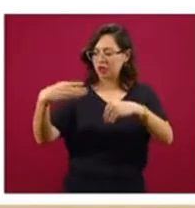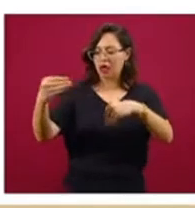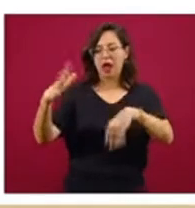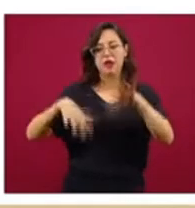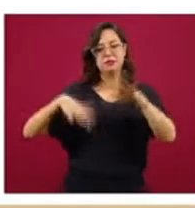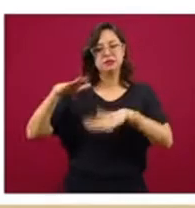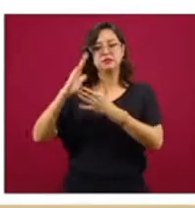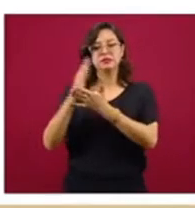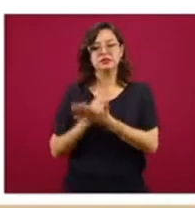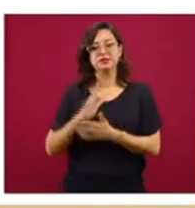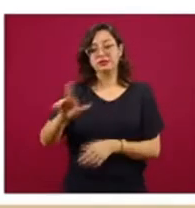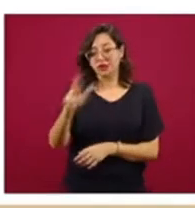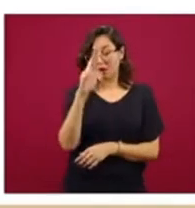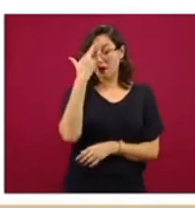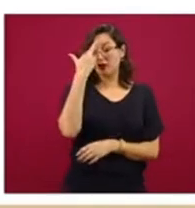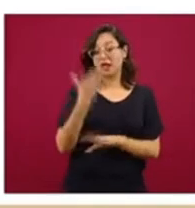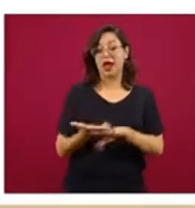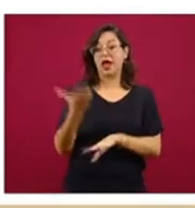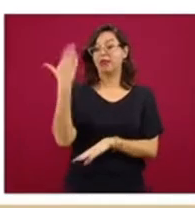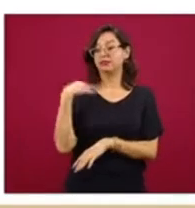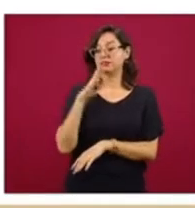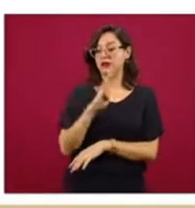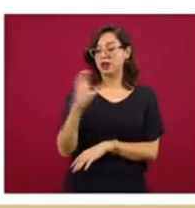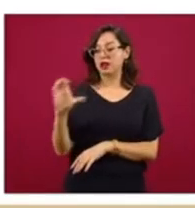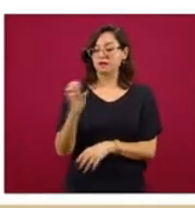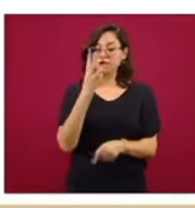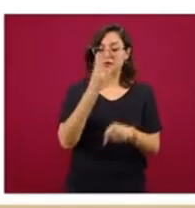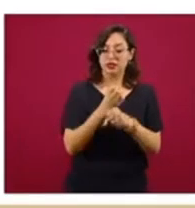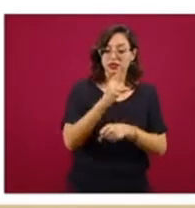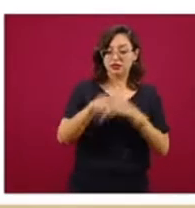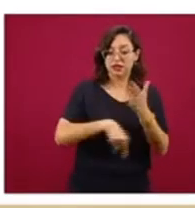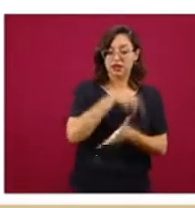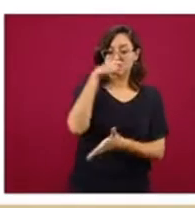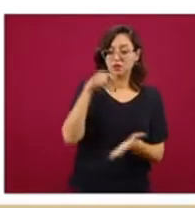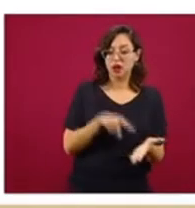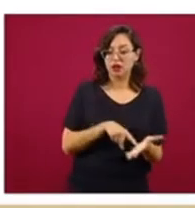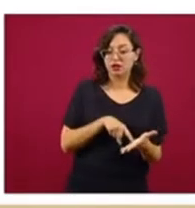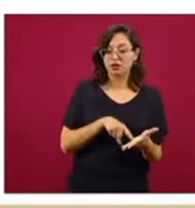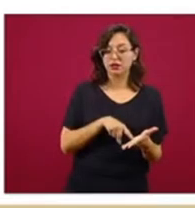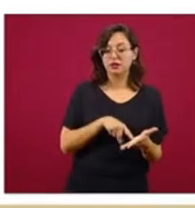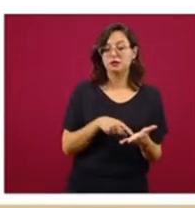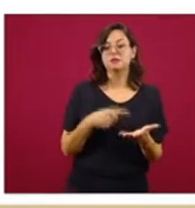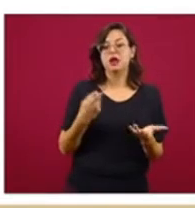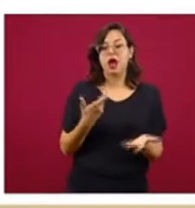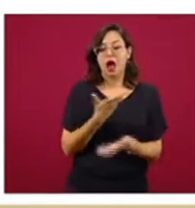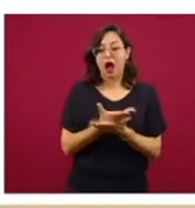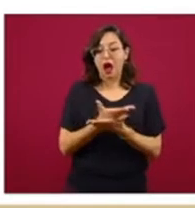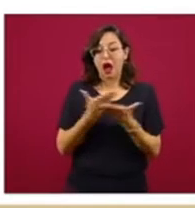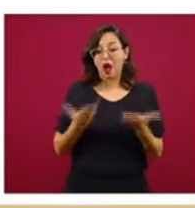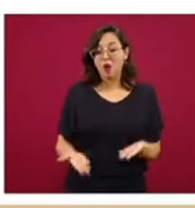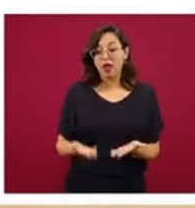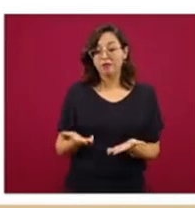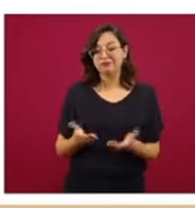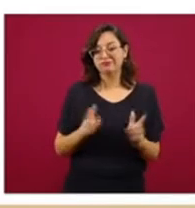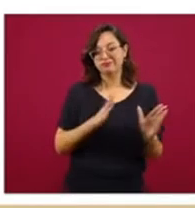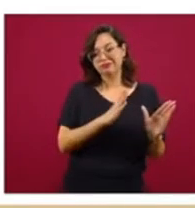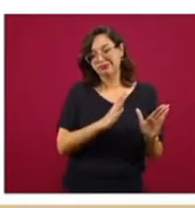a Baja California, lo recordarán, en el tercer lugar, después de la zona metropolitana. Vean dónde está Baja California hoy.